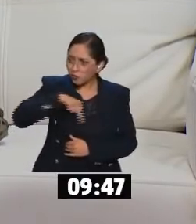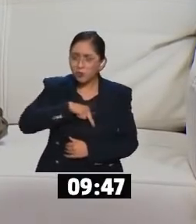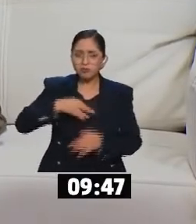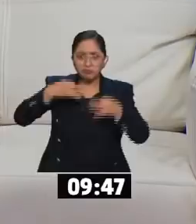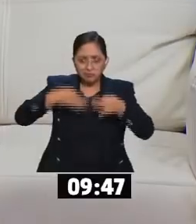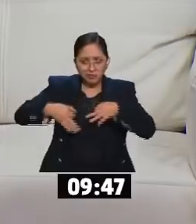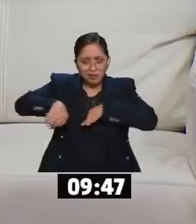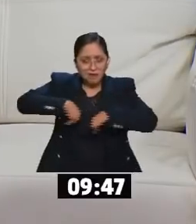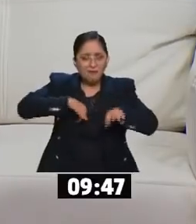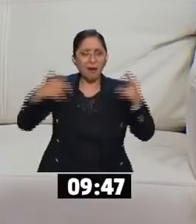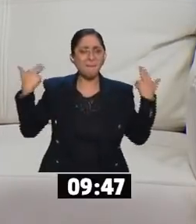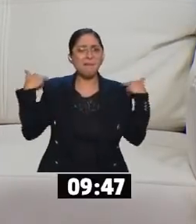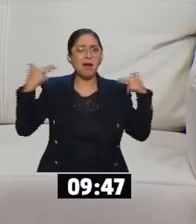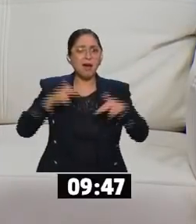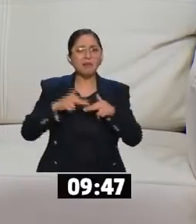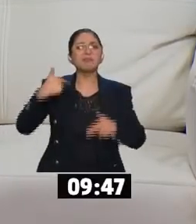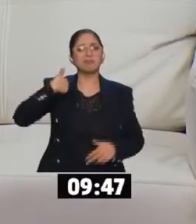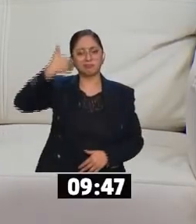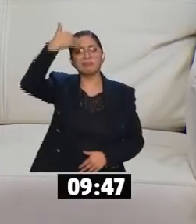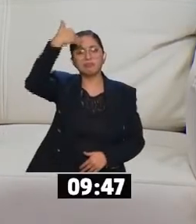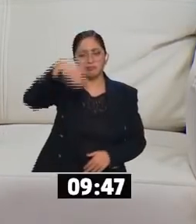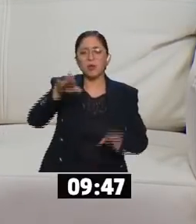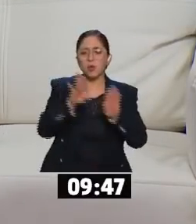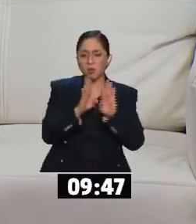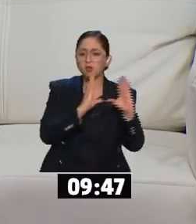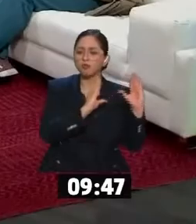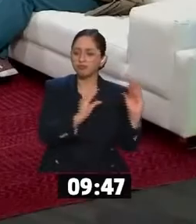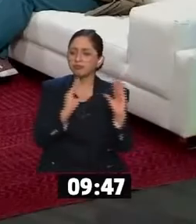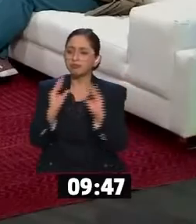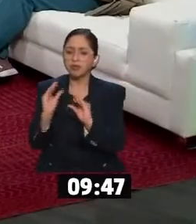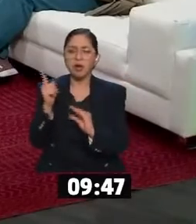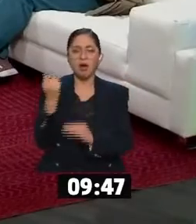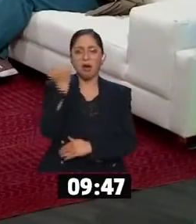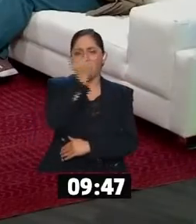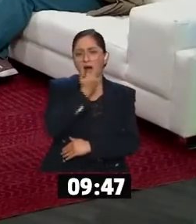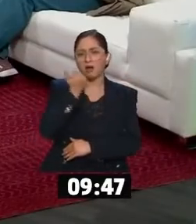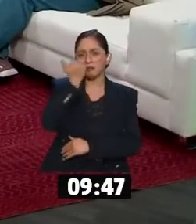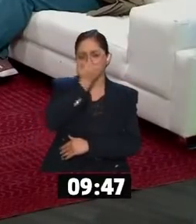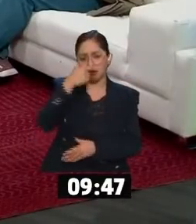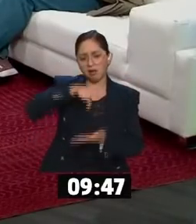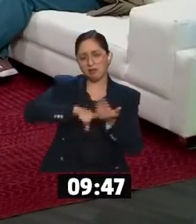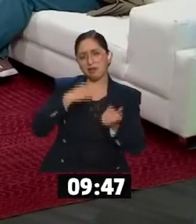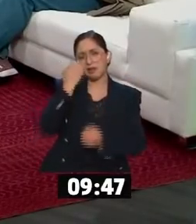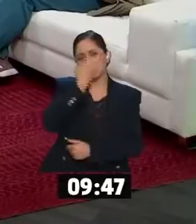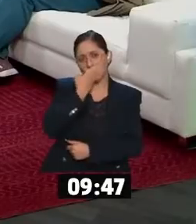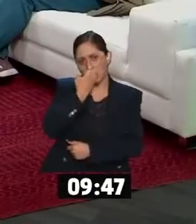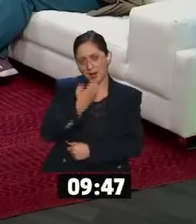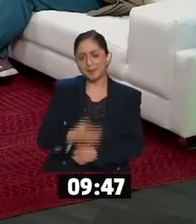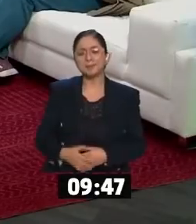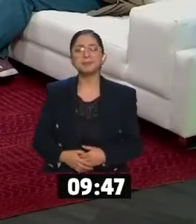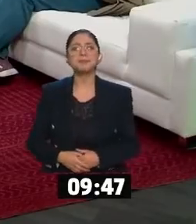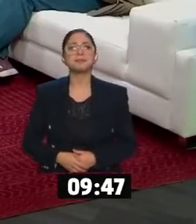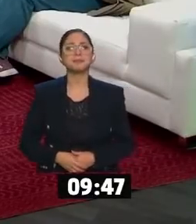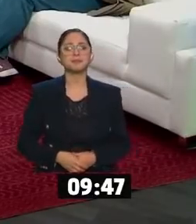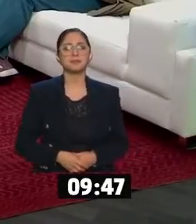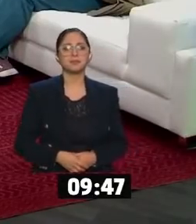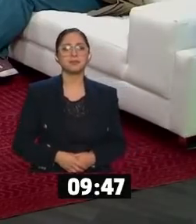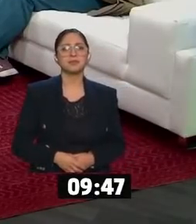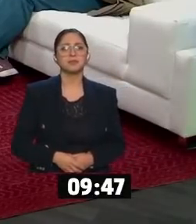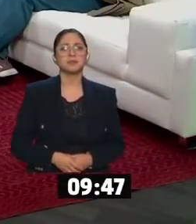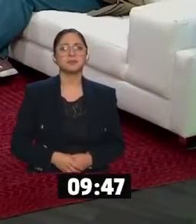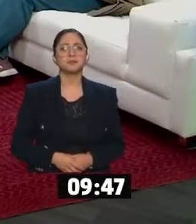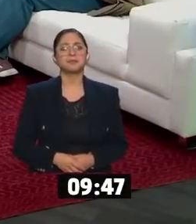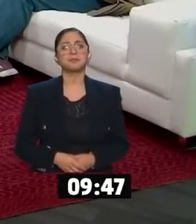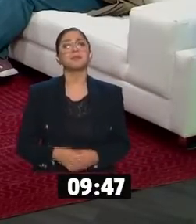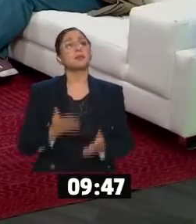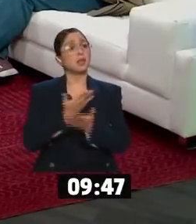de la construcción de futuro en el ámbito escolar. Fer. Qué bonito. Pero además, además el hecho de que los